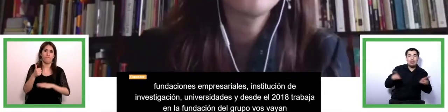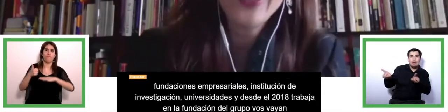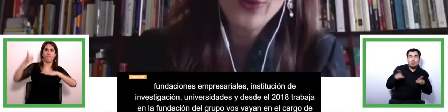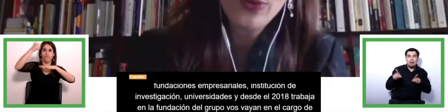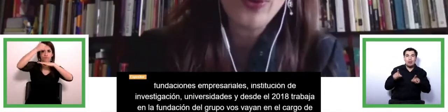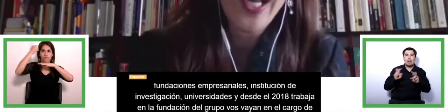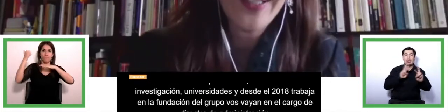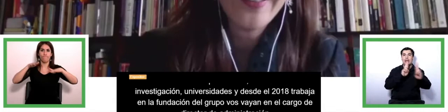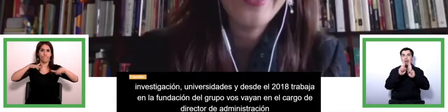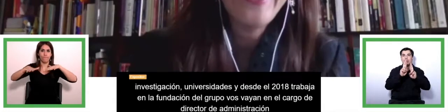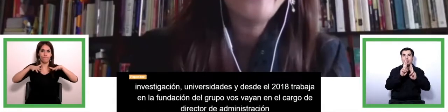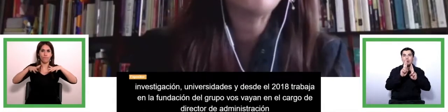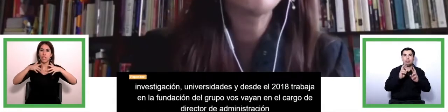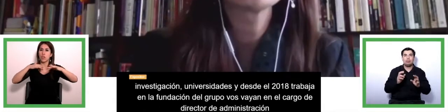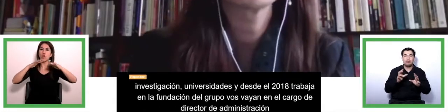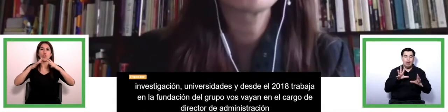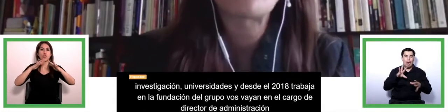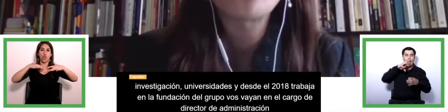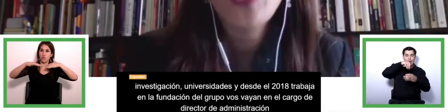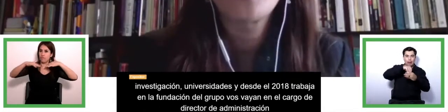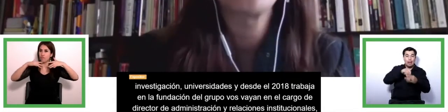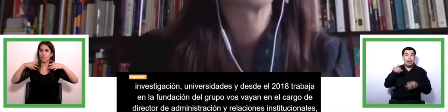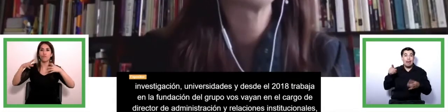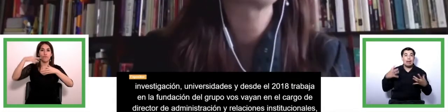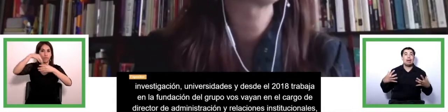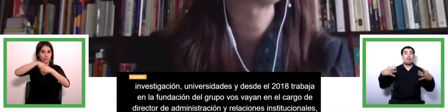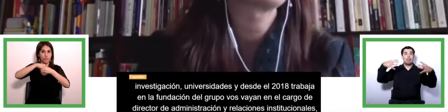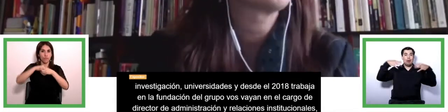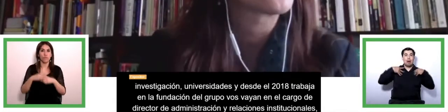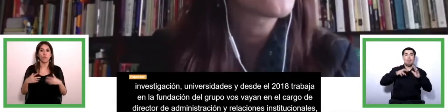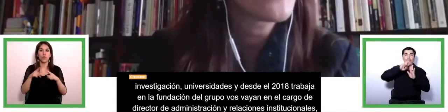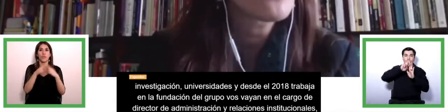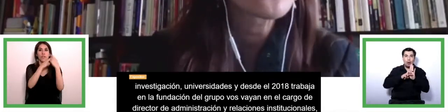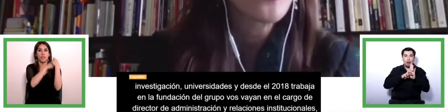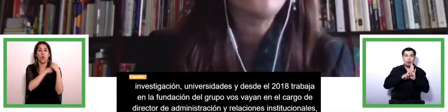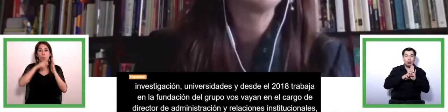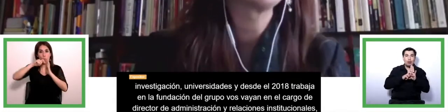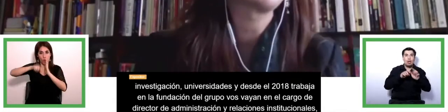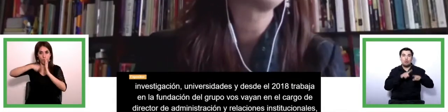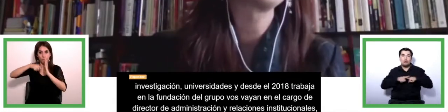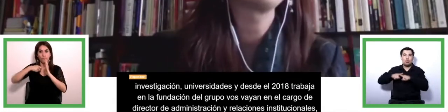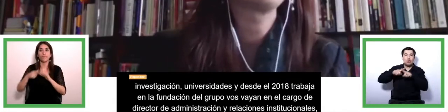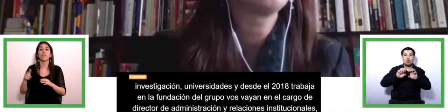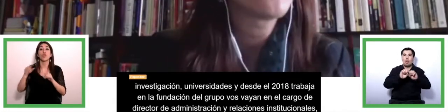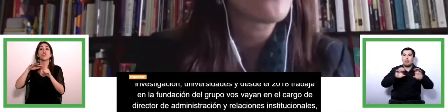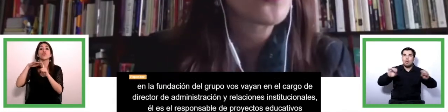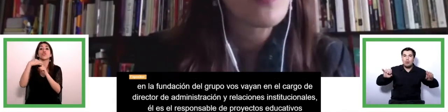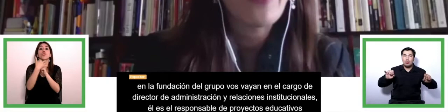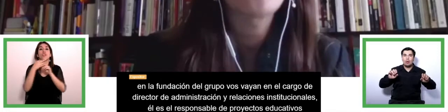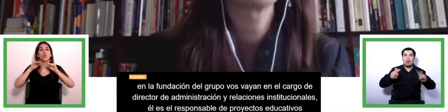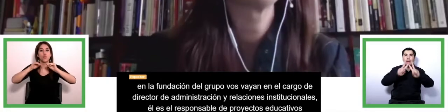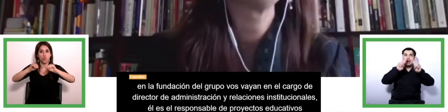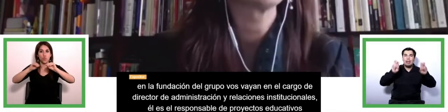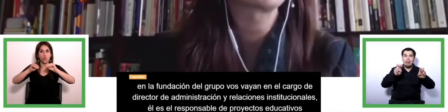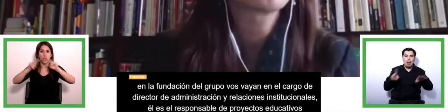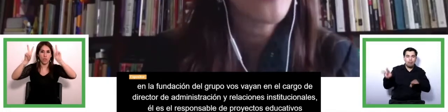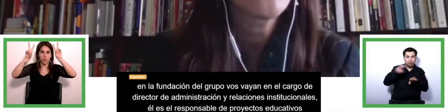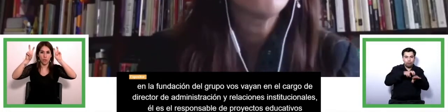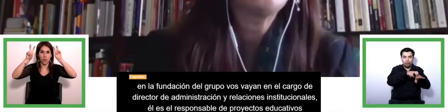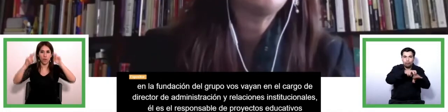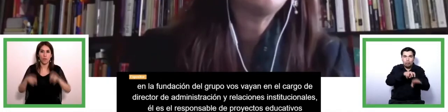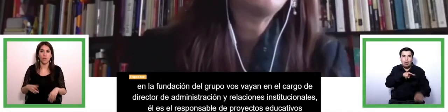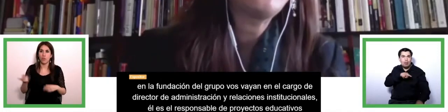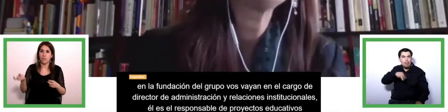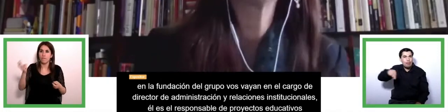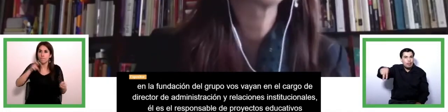Administración y Relaciones Institucionales. Él es el responsable de proyectos socioeducativos en las causas de movilidad urbana, movilidad